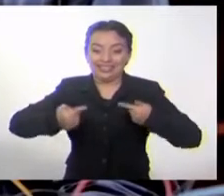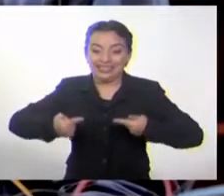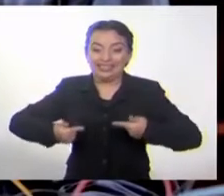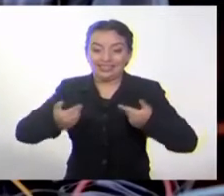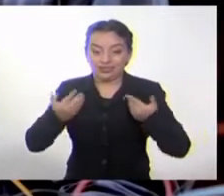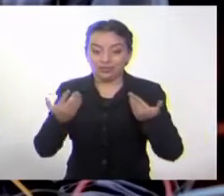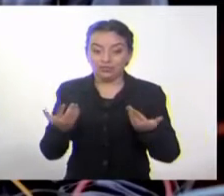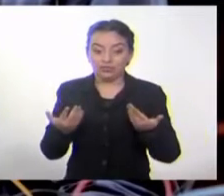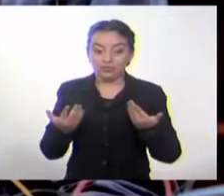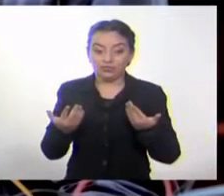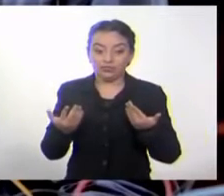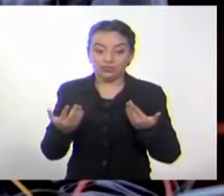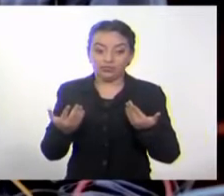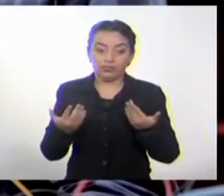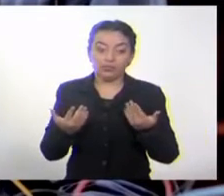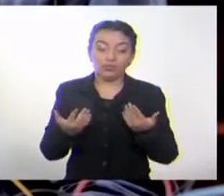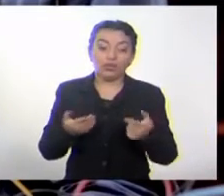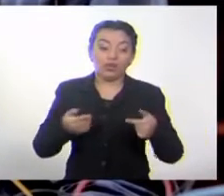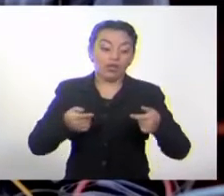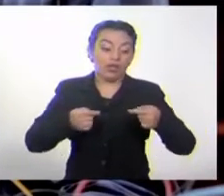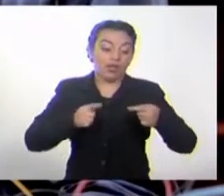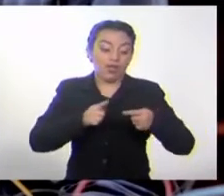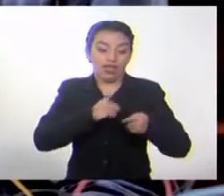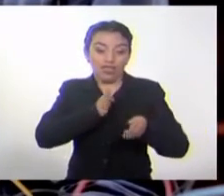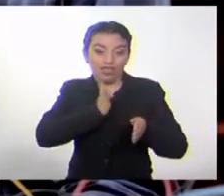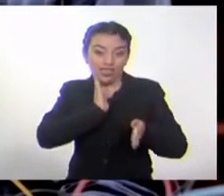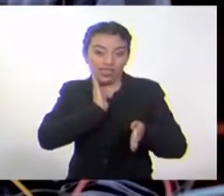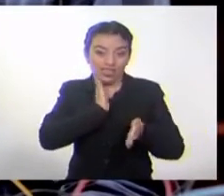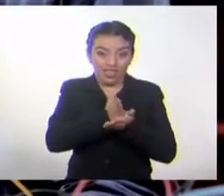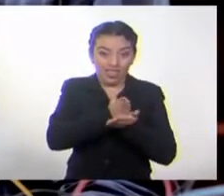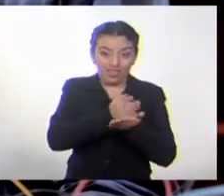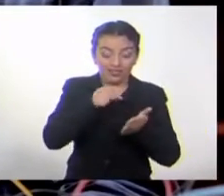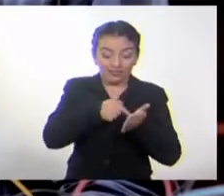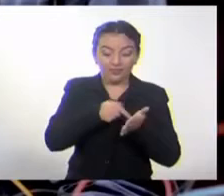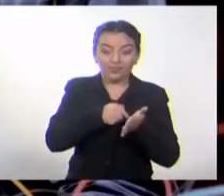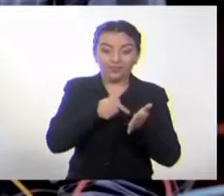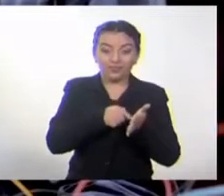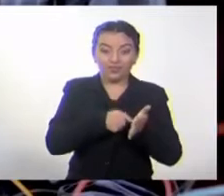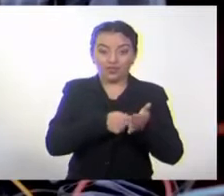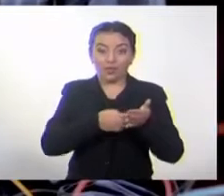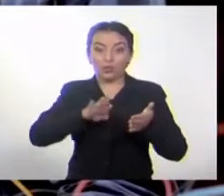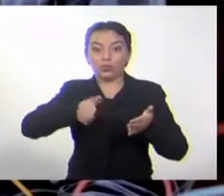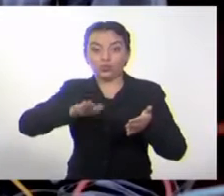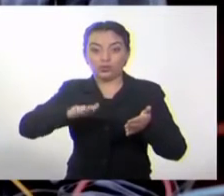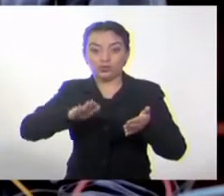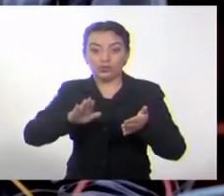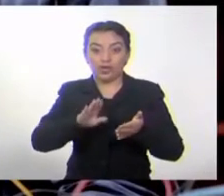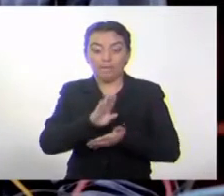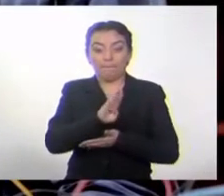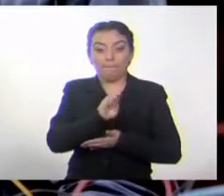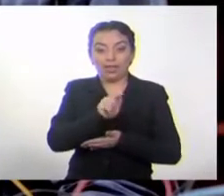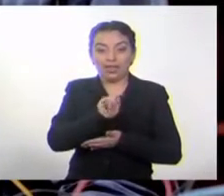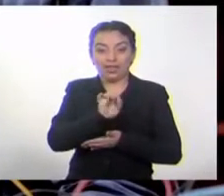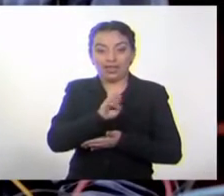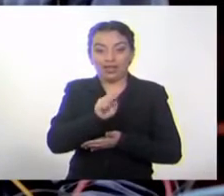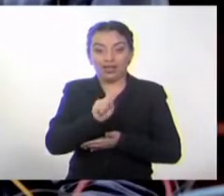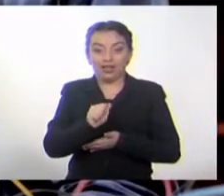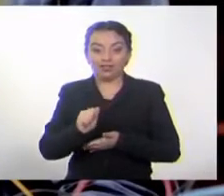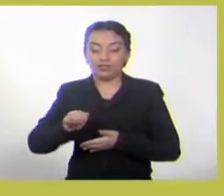la utilizamos para las baterías y la corriente alterna la utilizamos para los electrodomésticos de nuestro hogar.